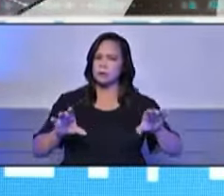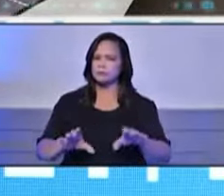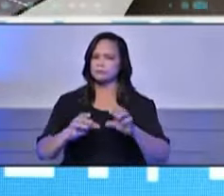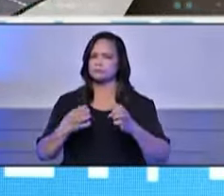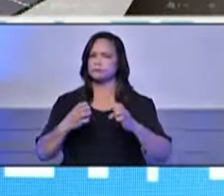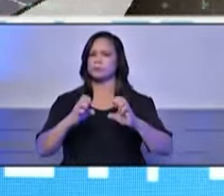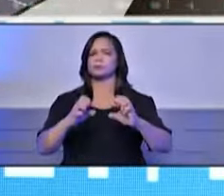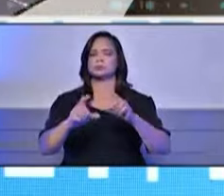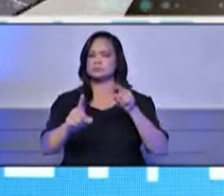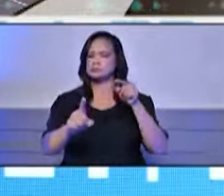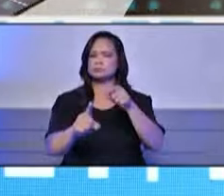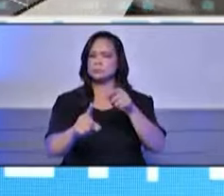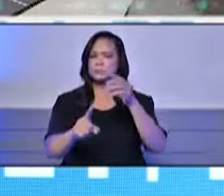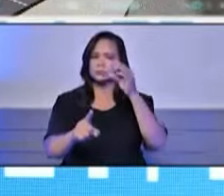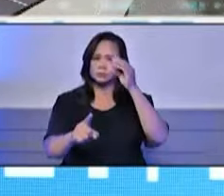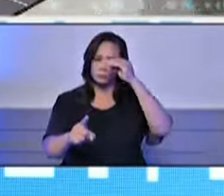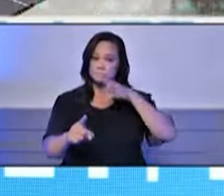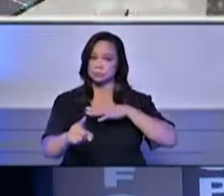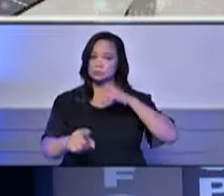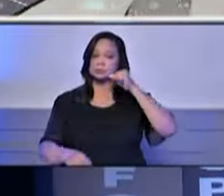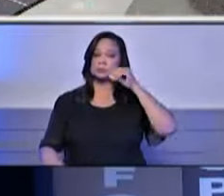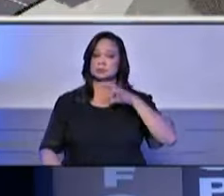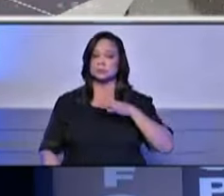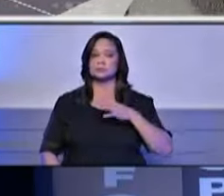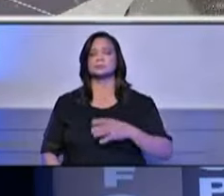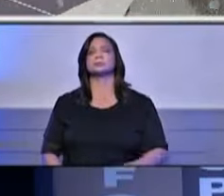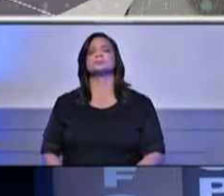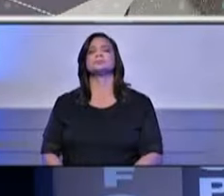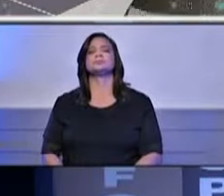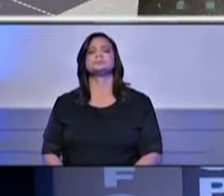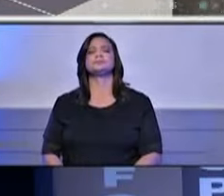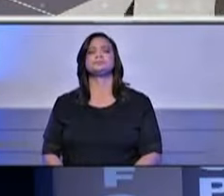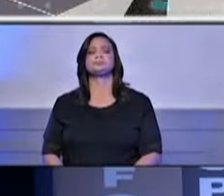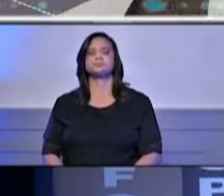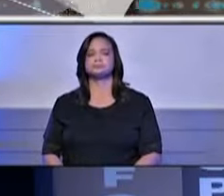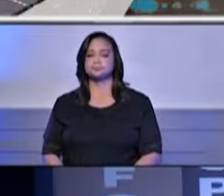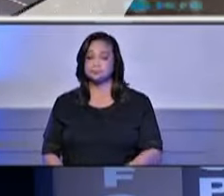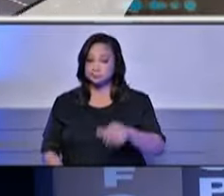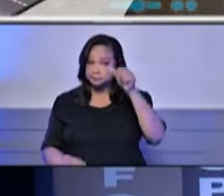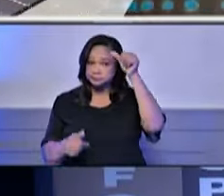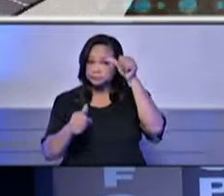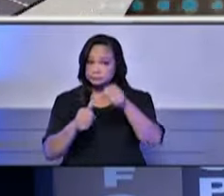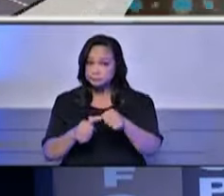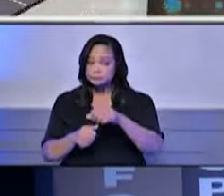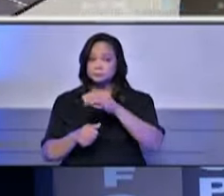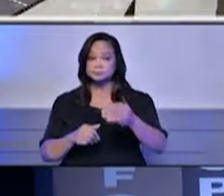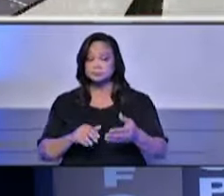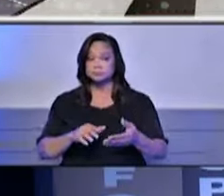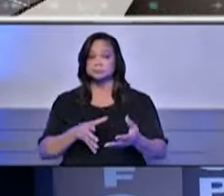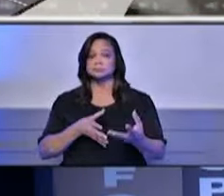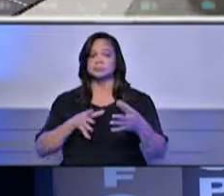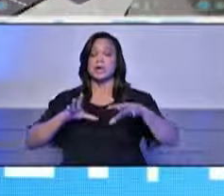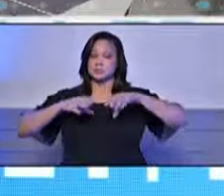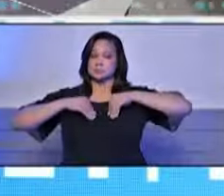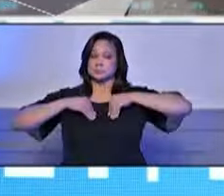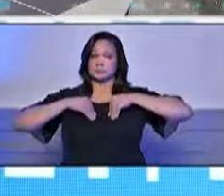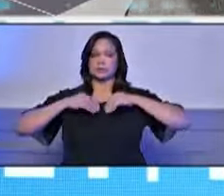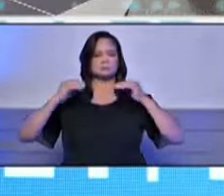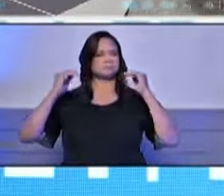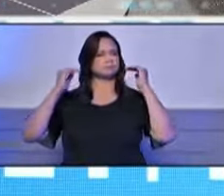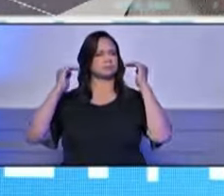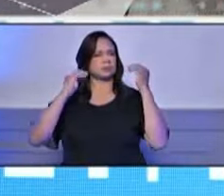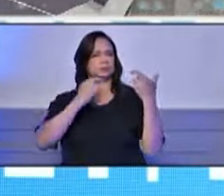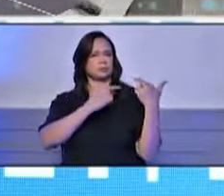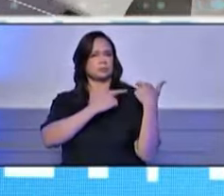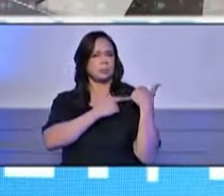Ciudadana y hay que seguir trabajando sobre la percepción de la Seguridad Ciudadana a partir de eso creo que chu que lo mandan ahora